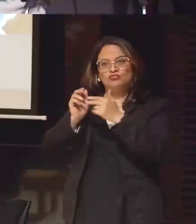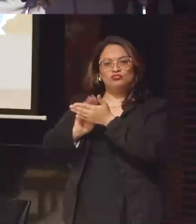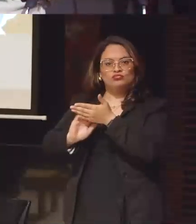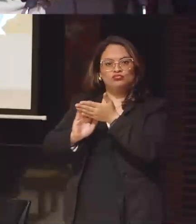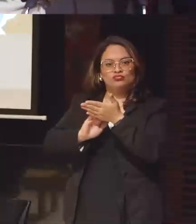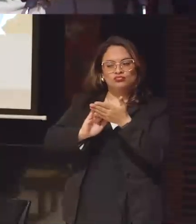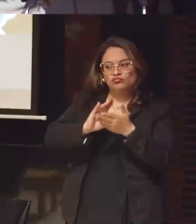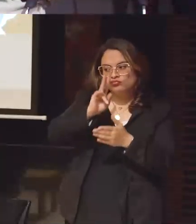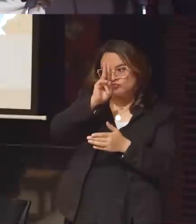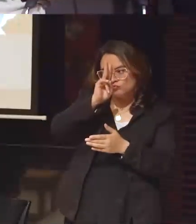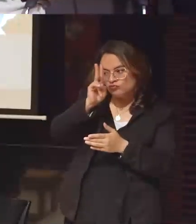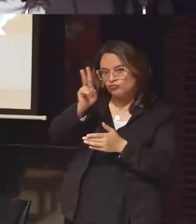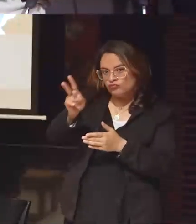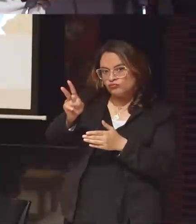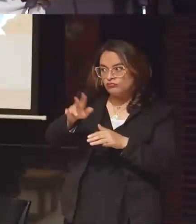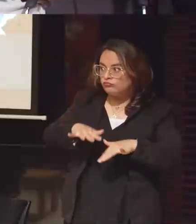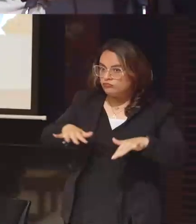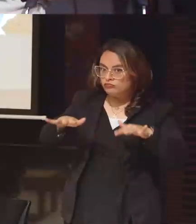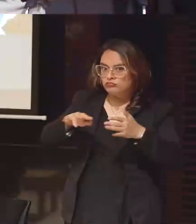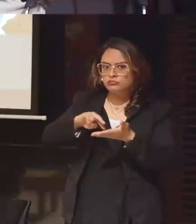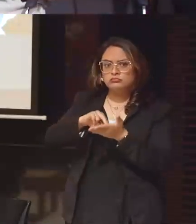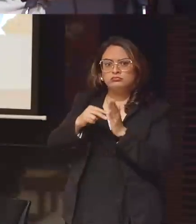la ciudad una oportunidad de cambio.